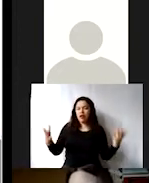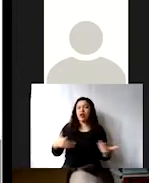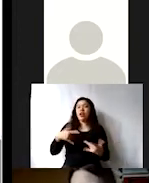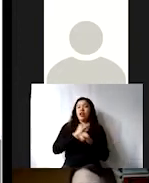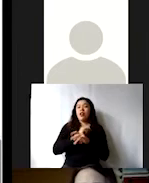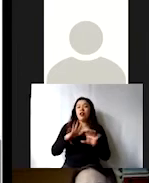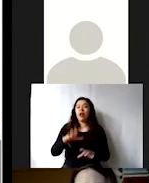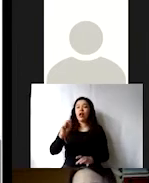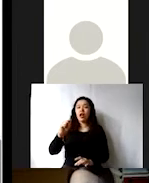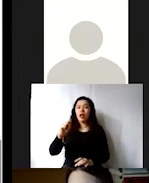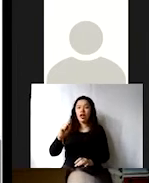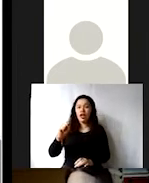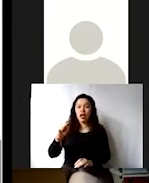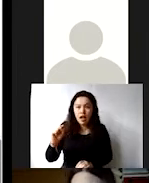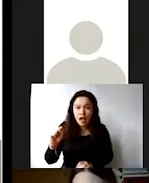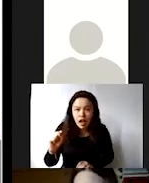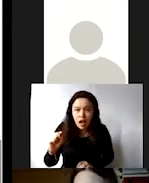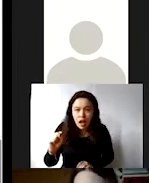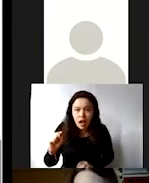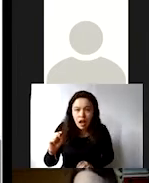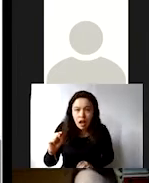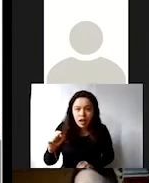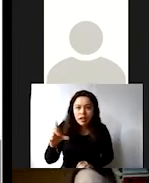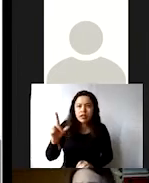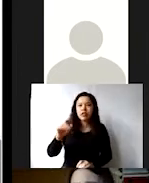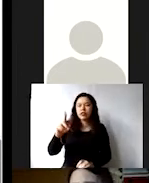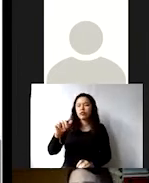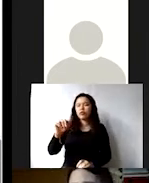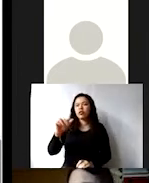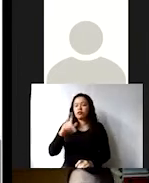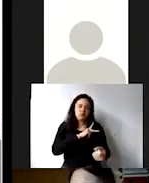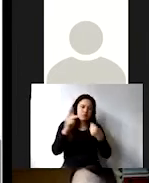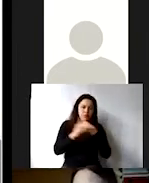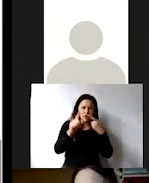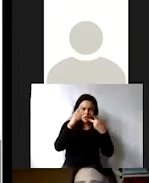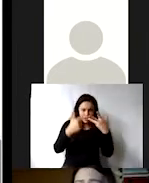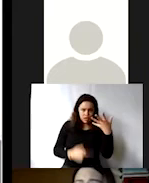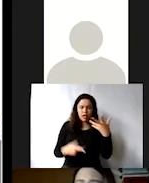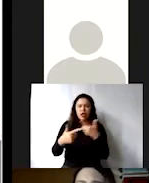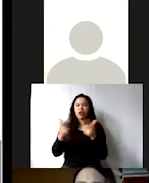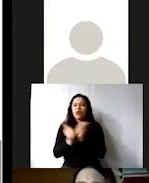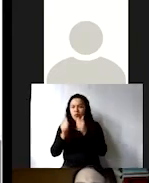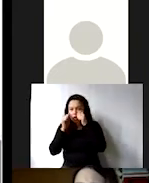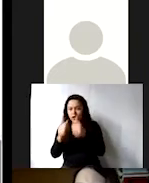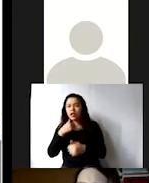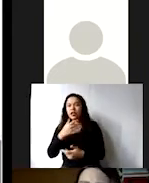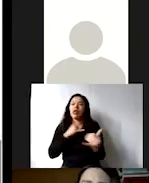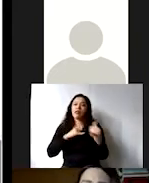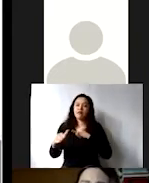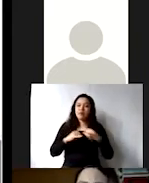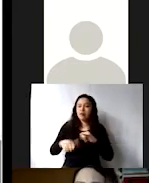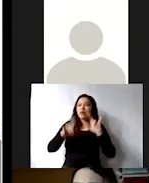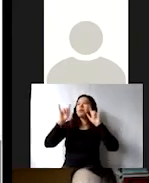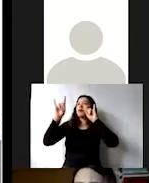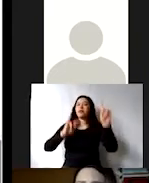SDG Funders, que también le puedes poner por país, el tipo de grupo al que quieres atender, te saca un mapa de